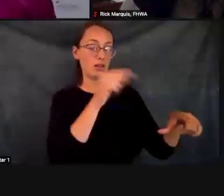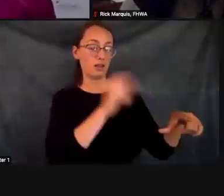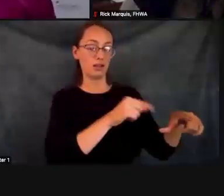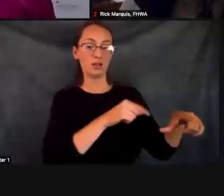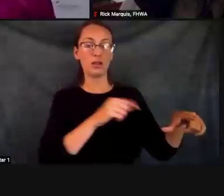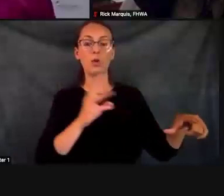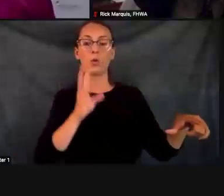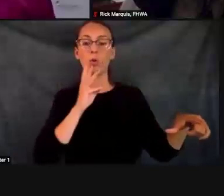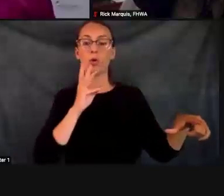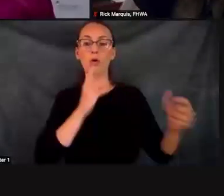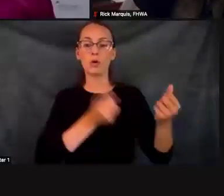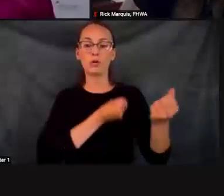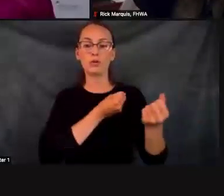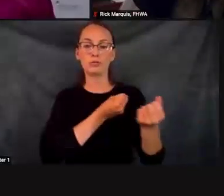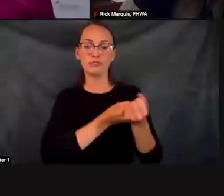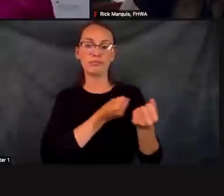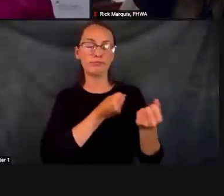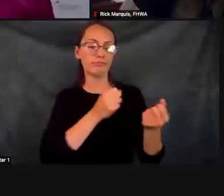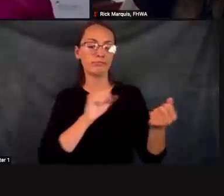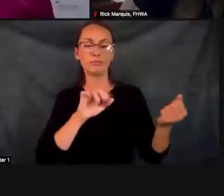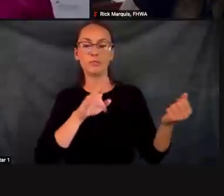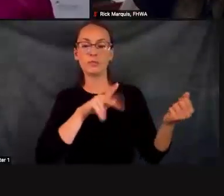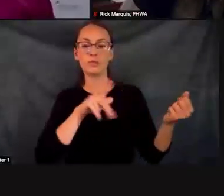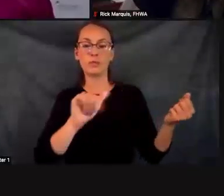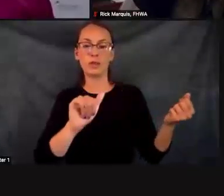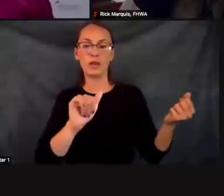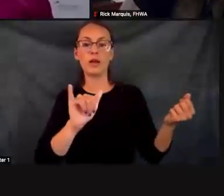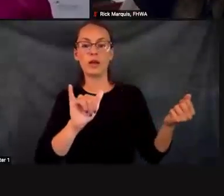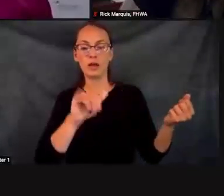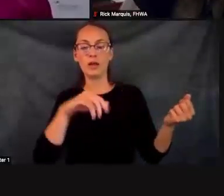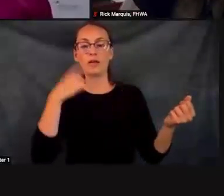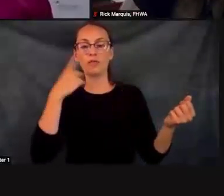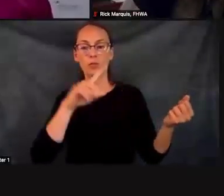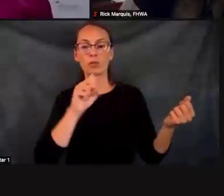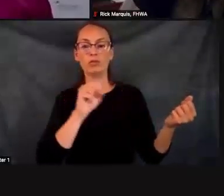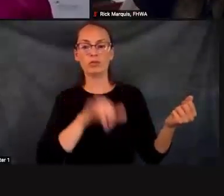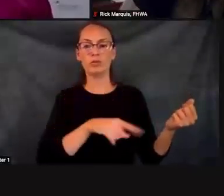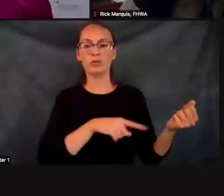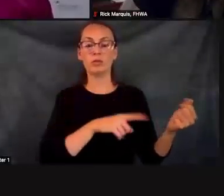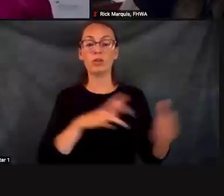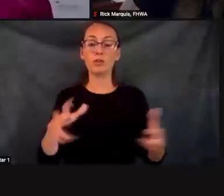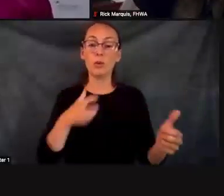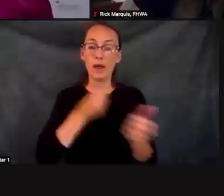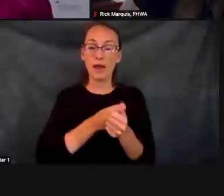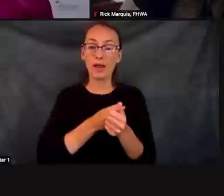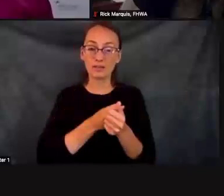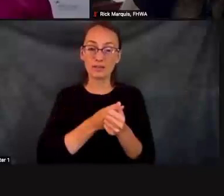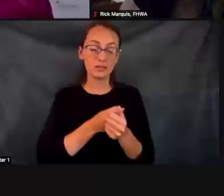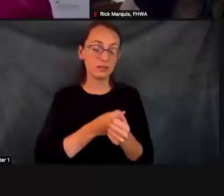Y el lago es una fuente de un suministro de agua significante para el pueblo.